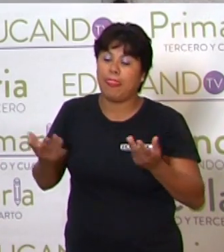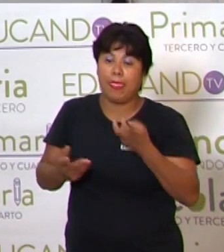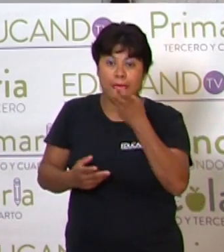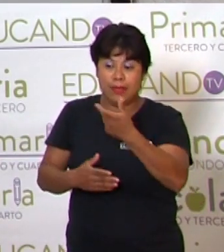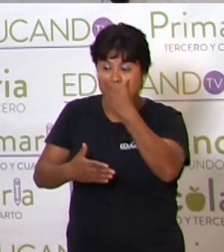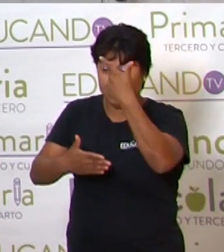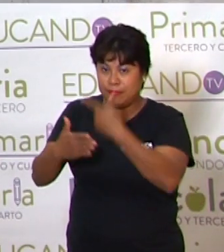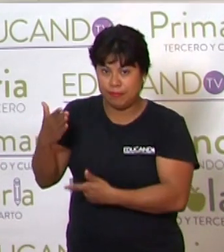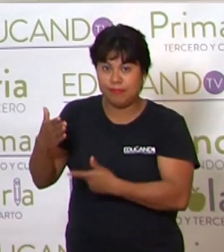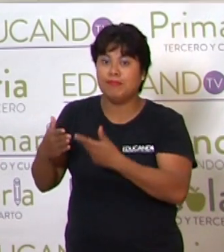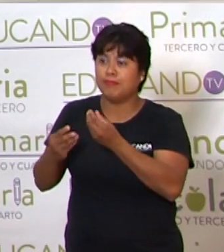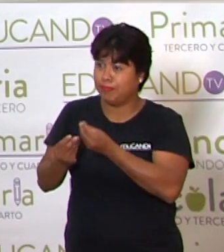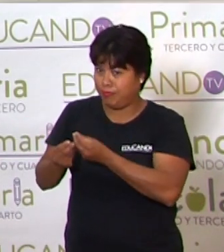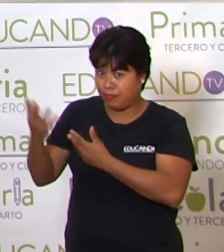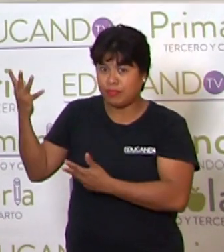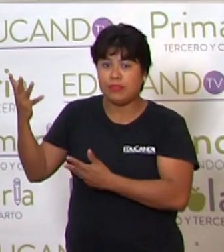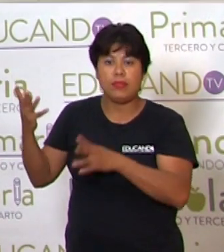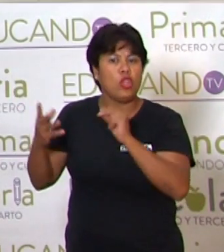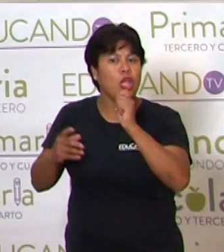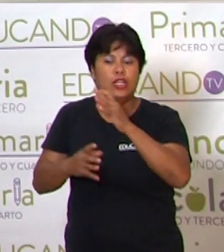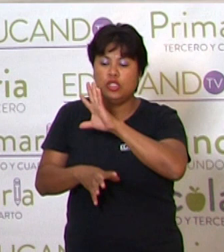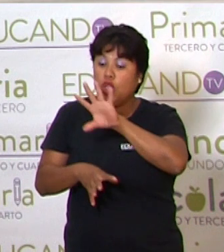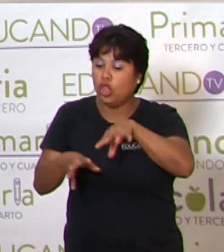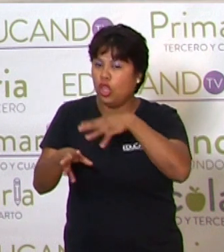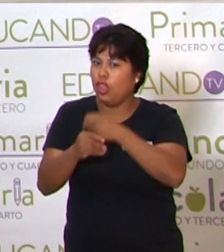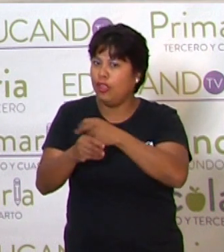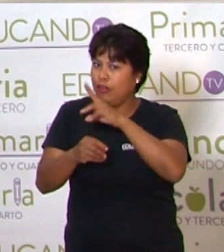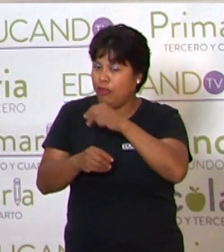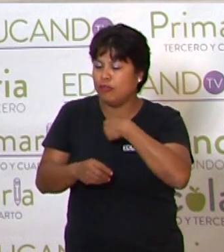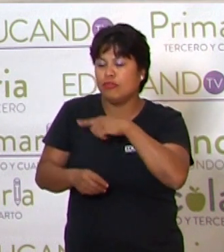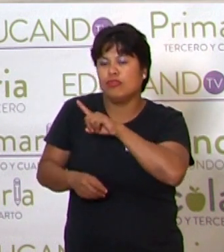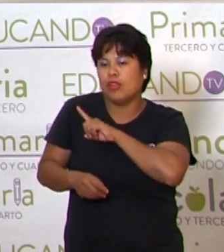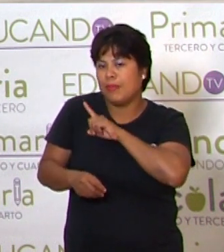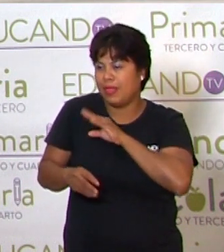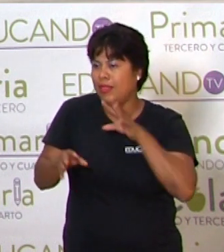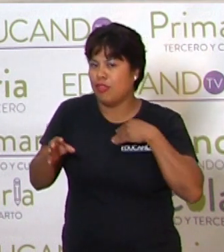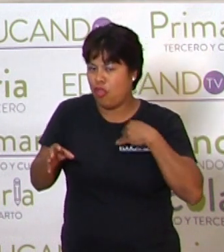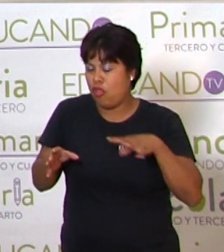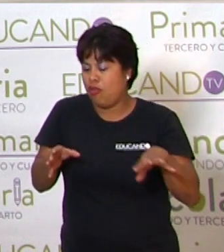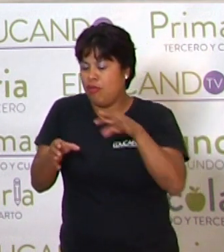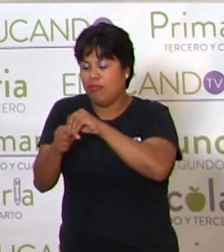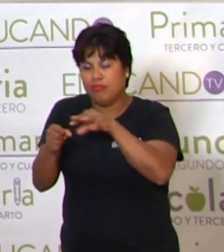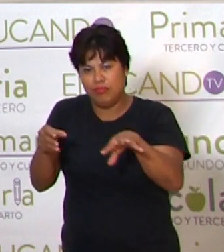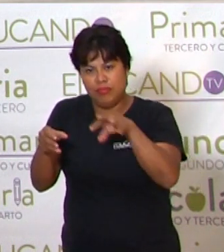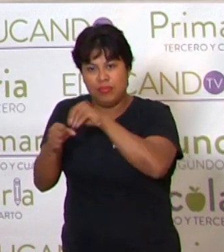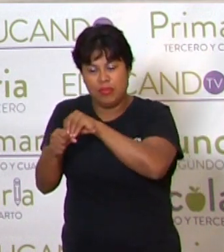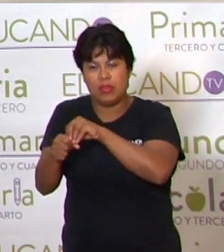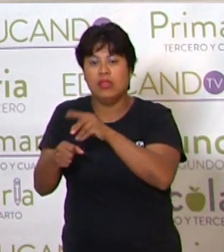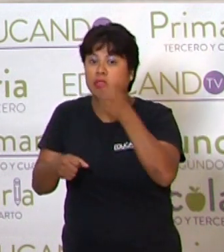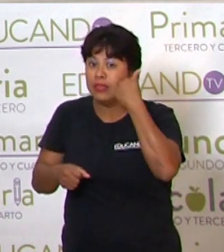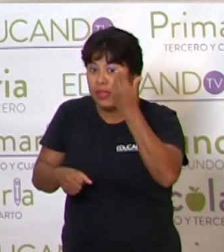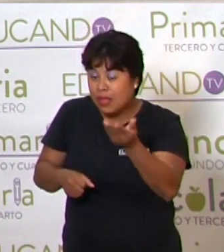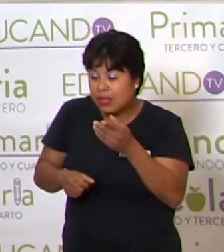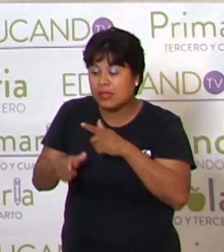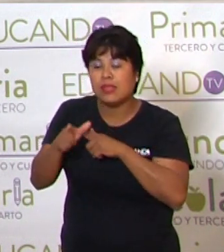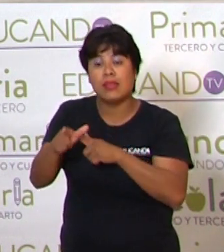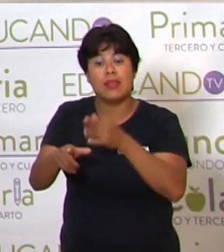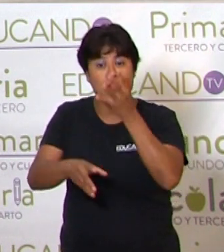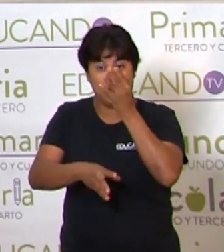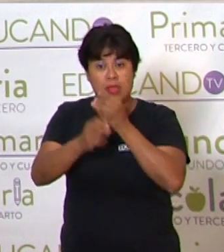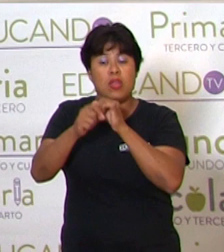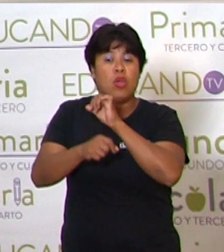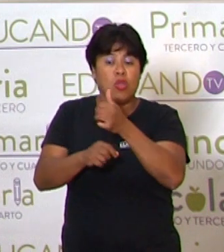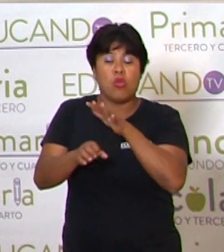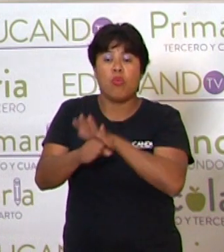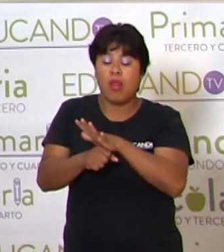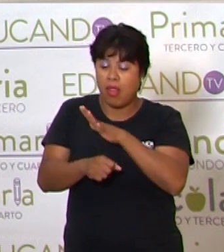no es exhaustiva, no son todos, son los que yo quise incluir. Si ustedes quieren seguir aprendiendo qué otros